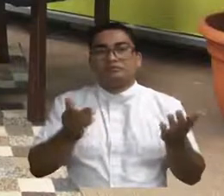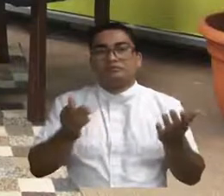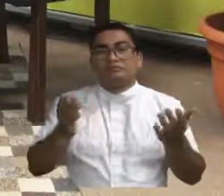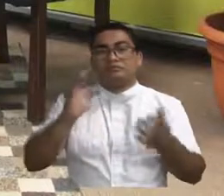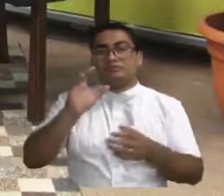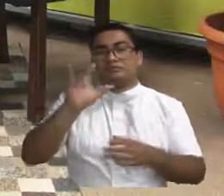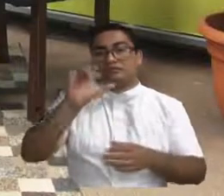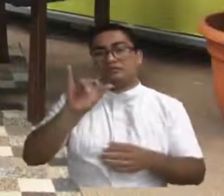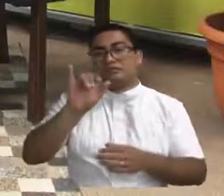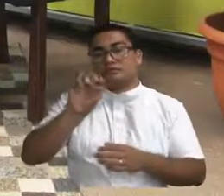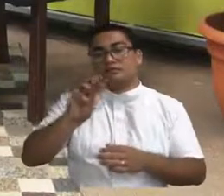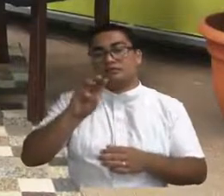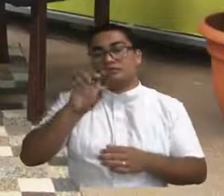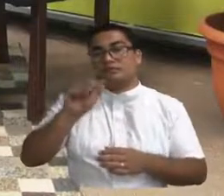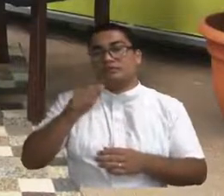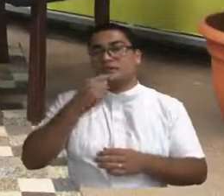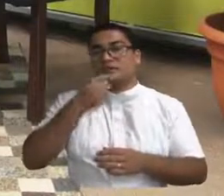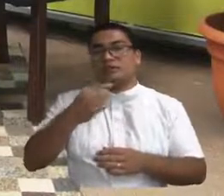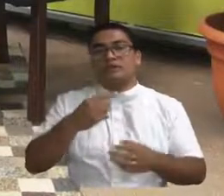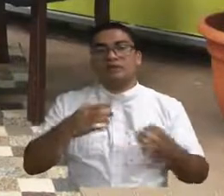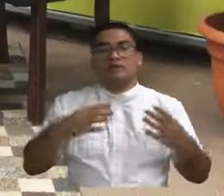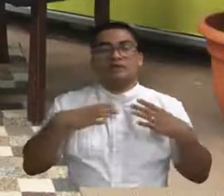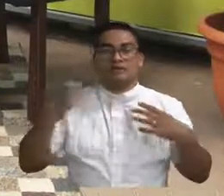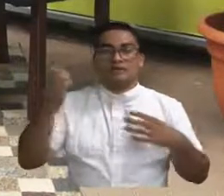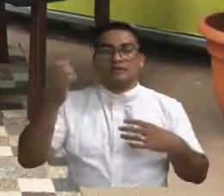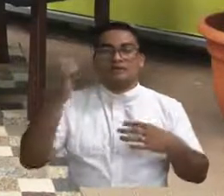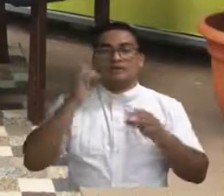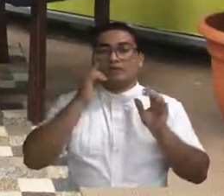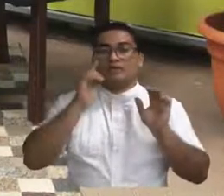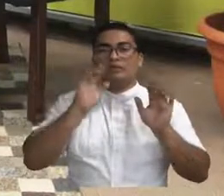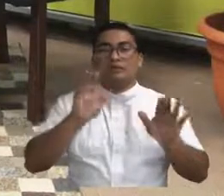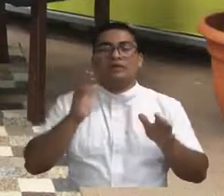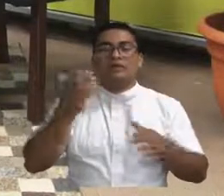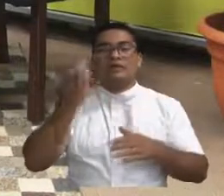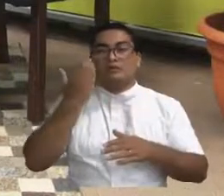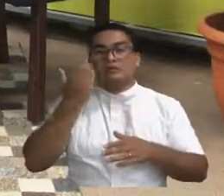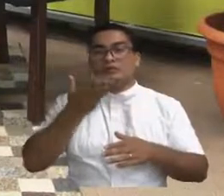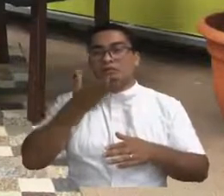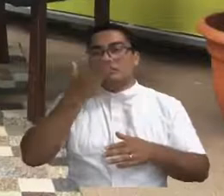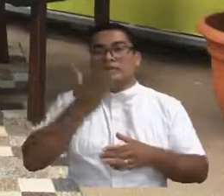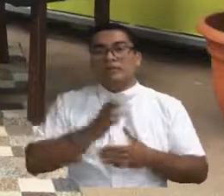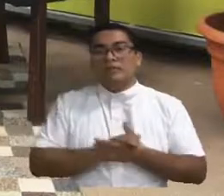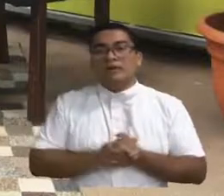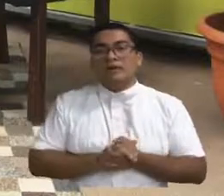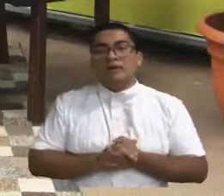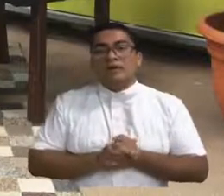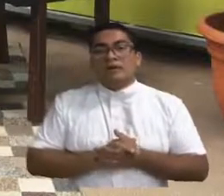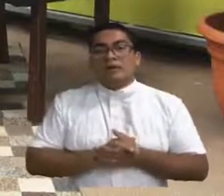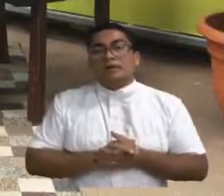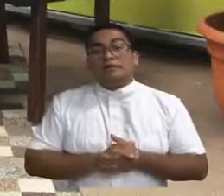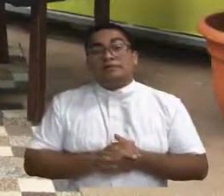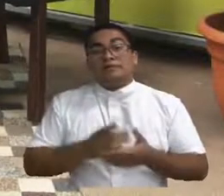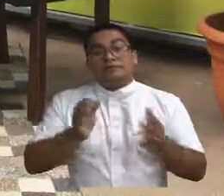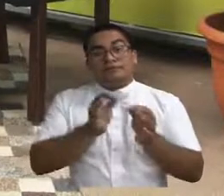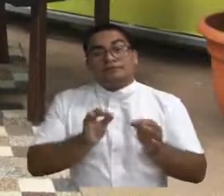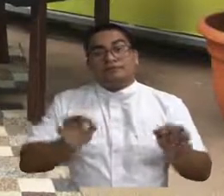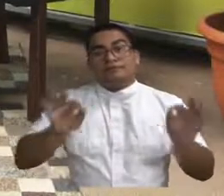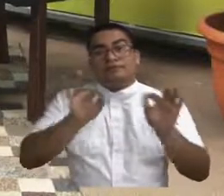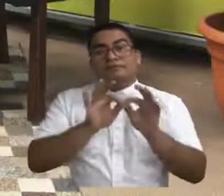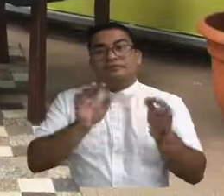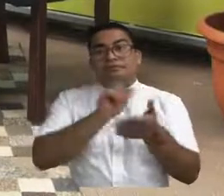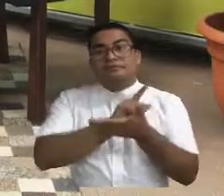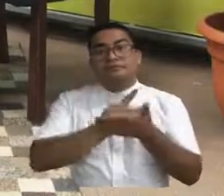ante esta temporada de verano, para evitar las enfermedades respiratorias? Bueno, primeramente que nada, la higiene. La higiene es